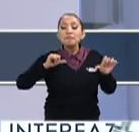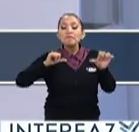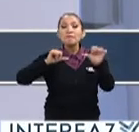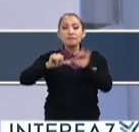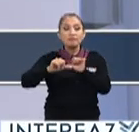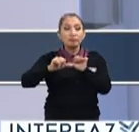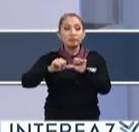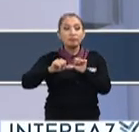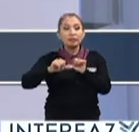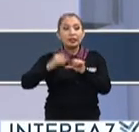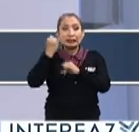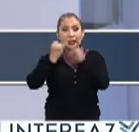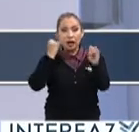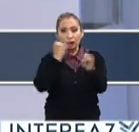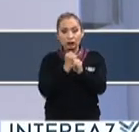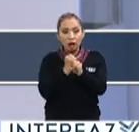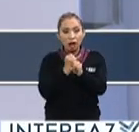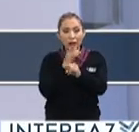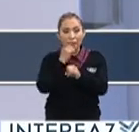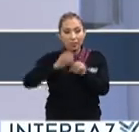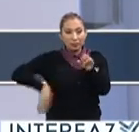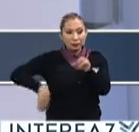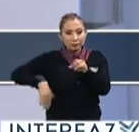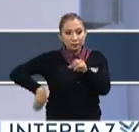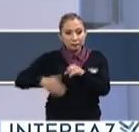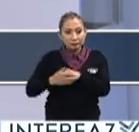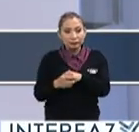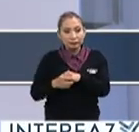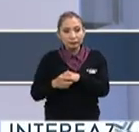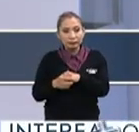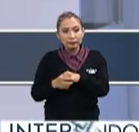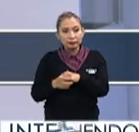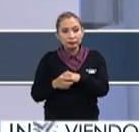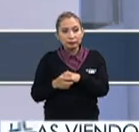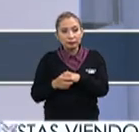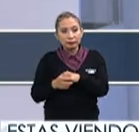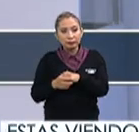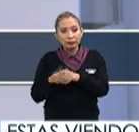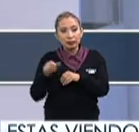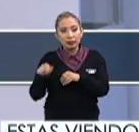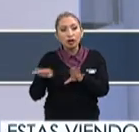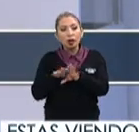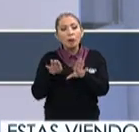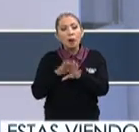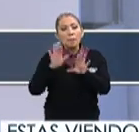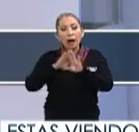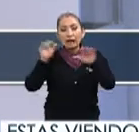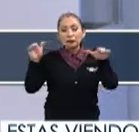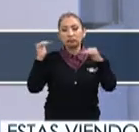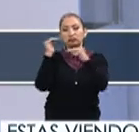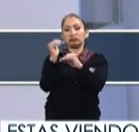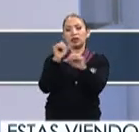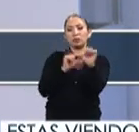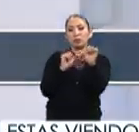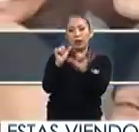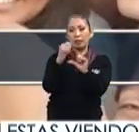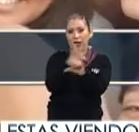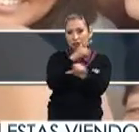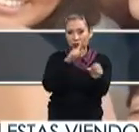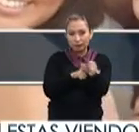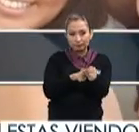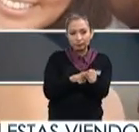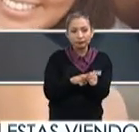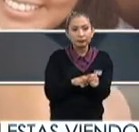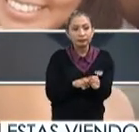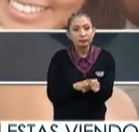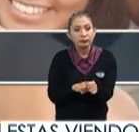movilidad pues internacional, como lo mencionábamos, y se deja como que un poco cerrado para la movilidad nacional.